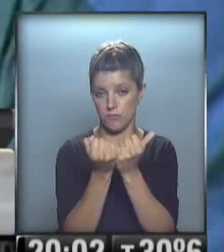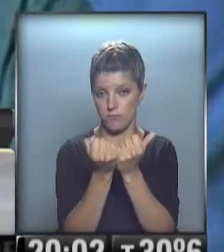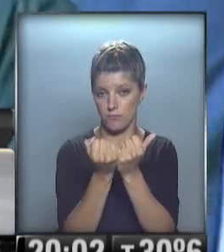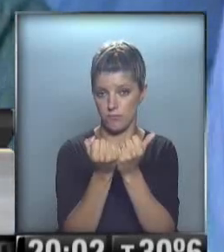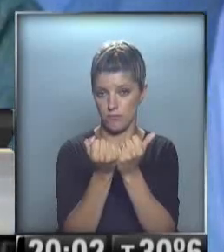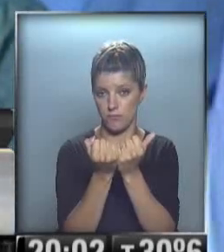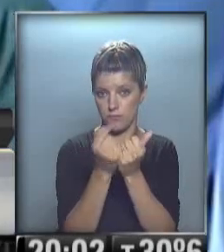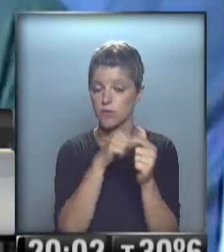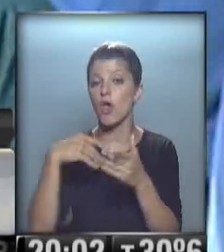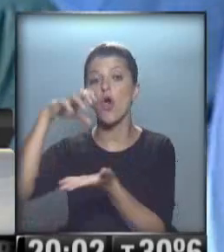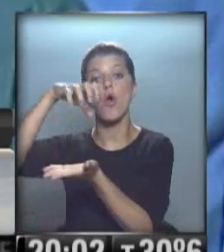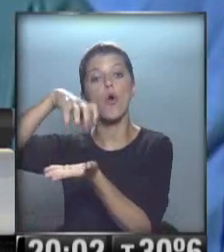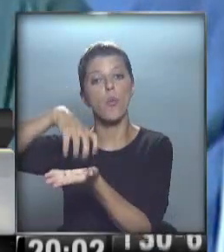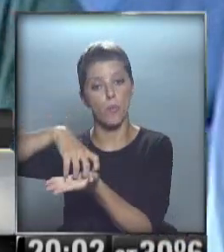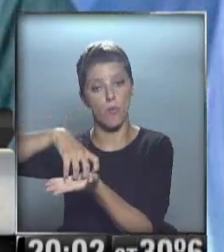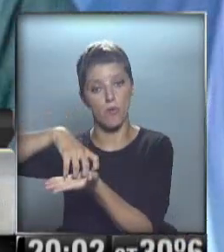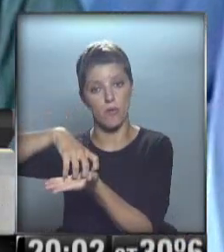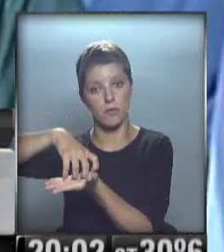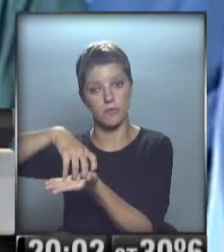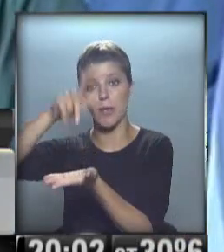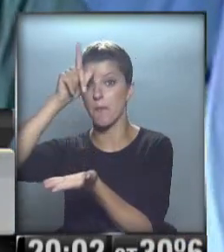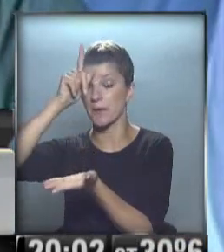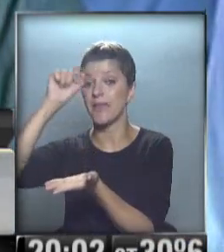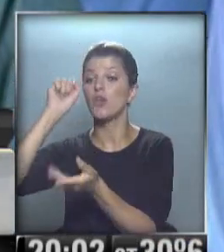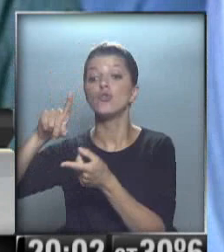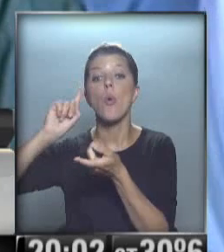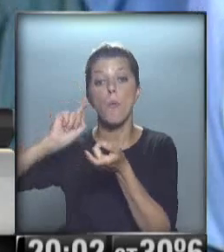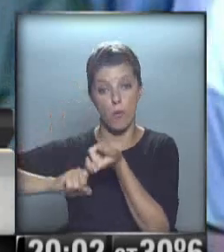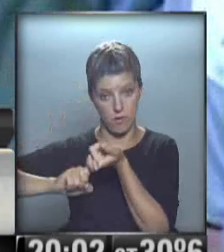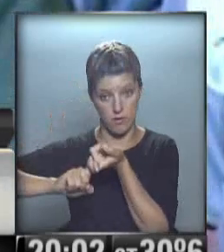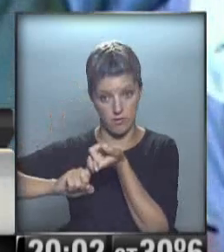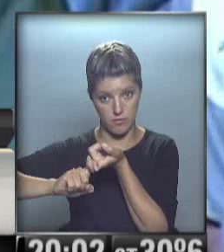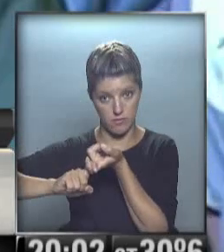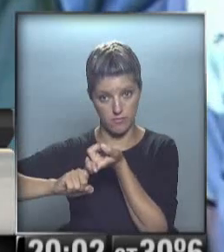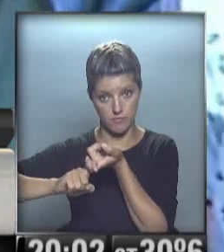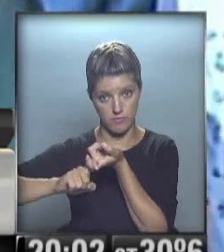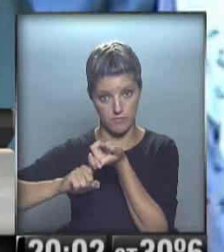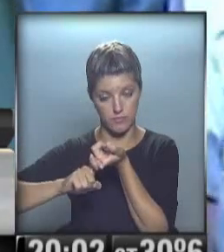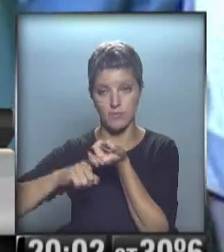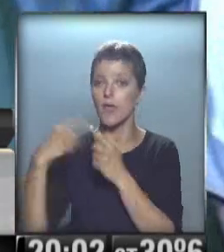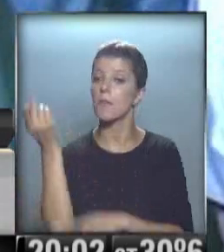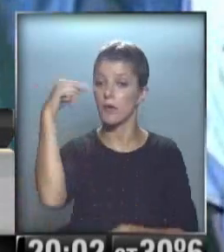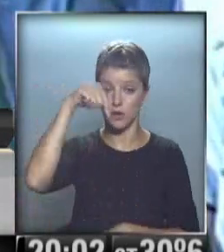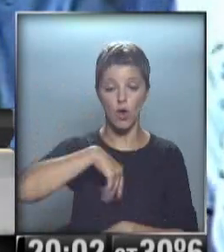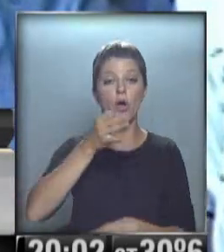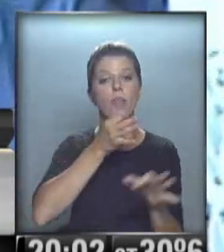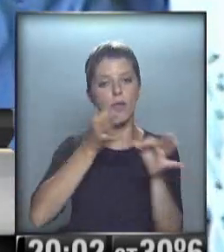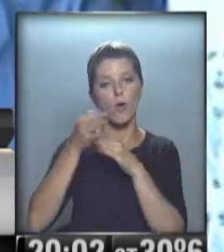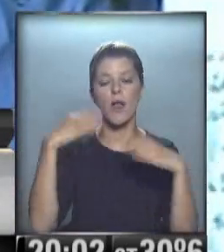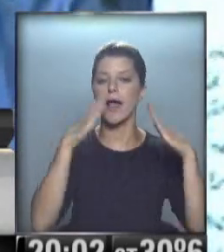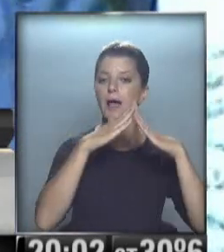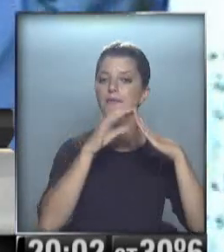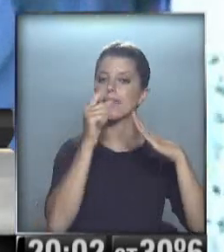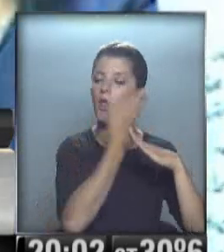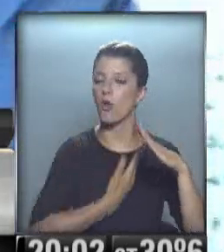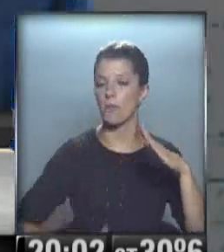con el letrado patrocinante y con las esposas de los policías que concurrieron a dialogar con nosotros en Casa de Gobierno durante